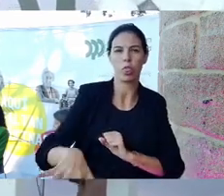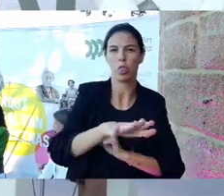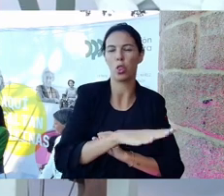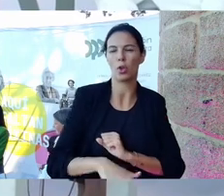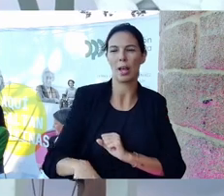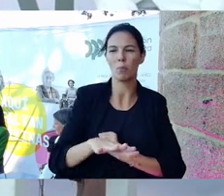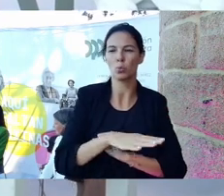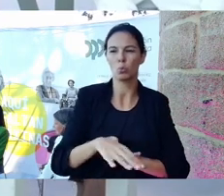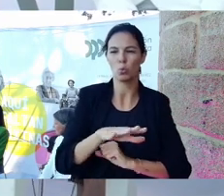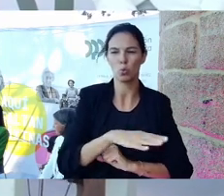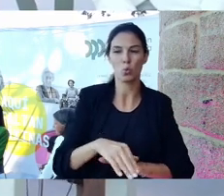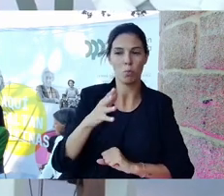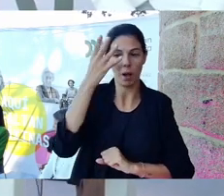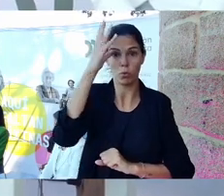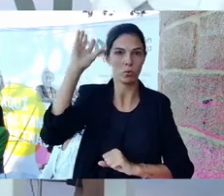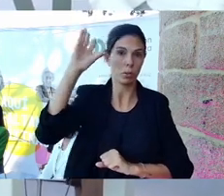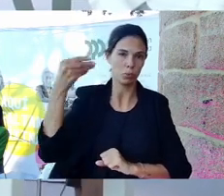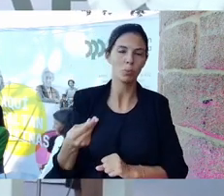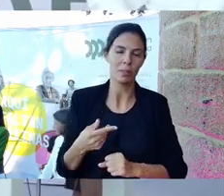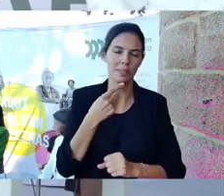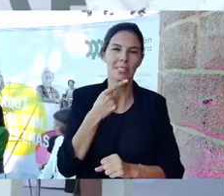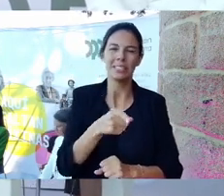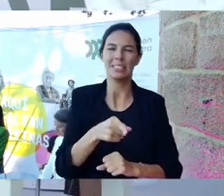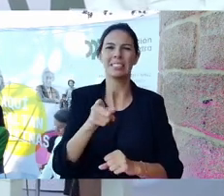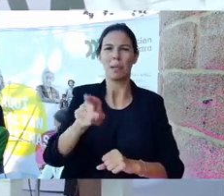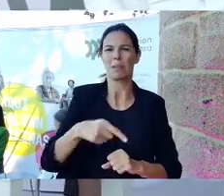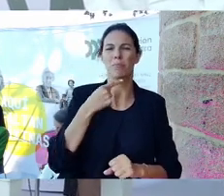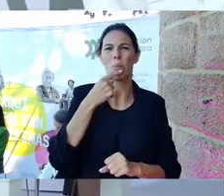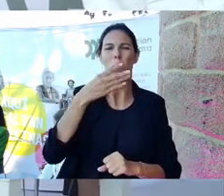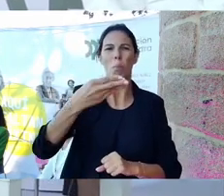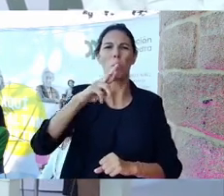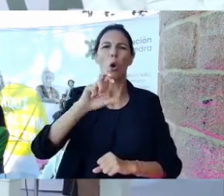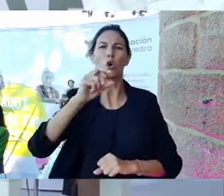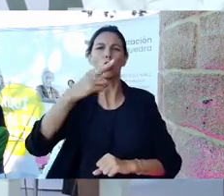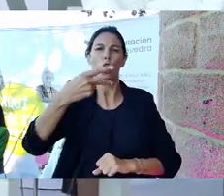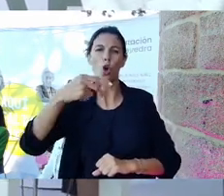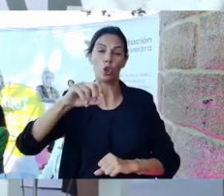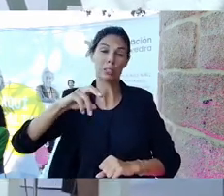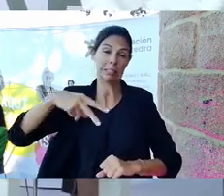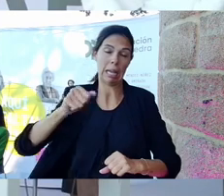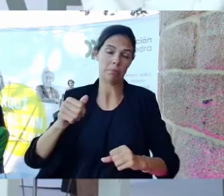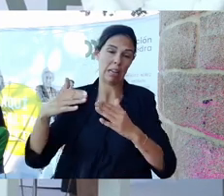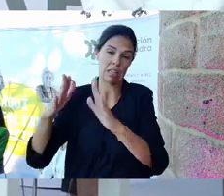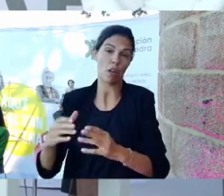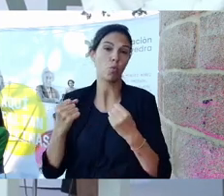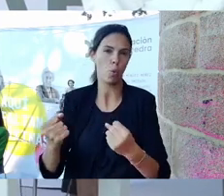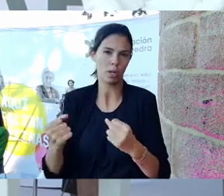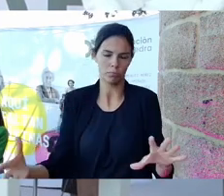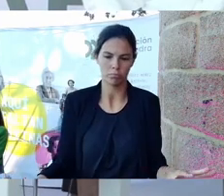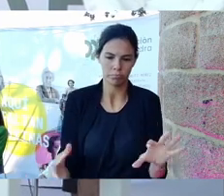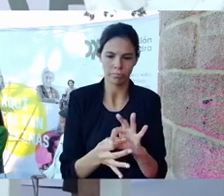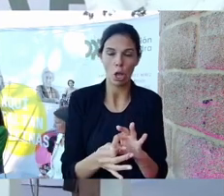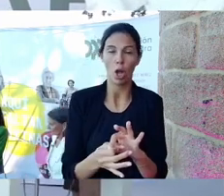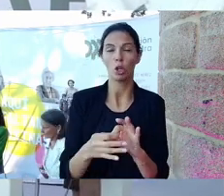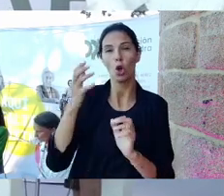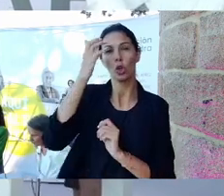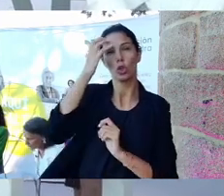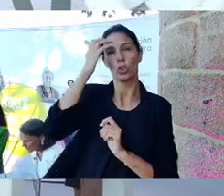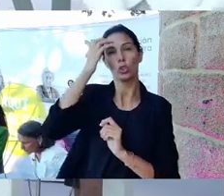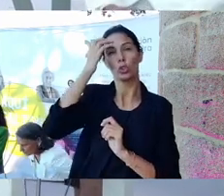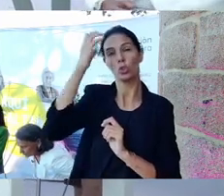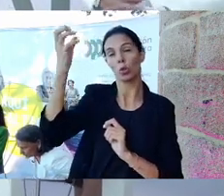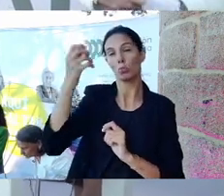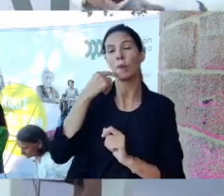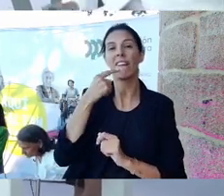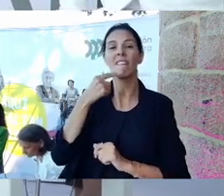dos territorios musulmáns. A súa nai era Constanza de Borgoña, Borgoña unha casa forte, ben emparentada coa